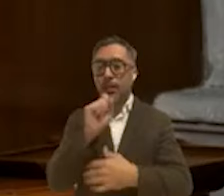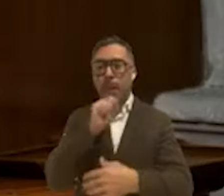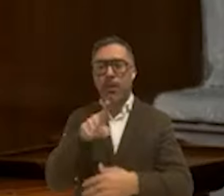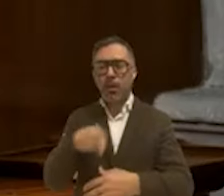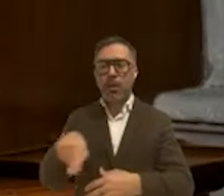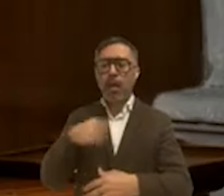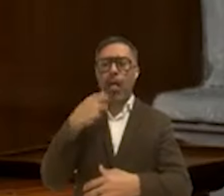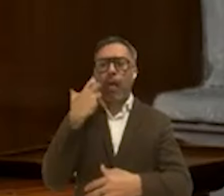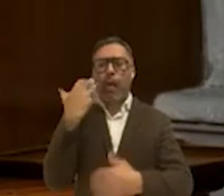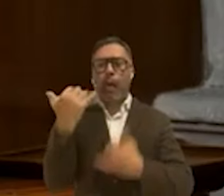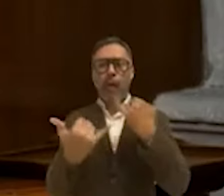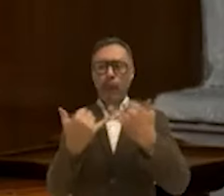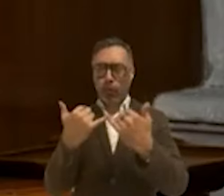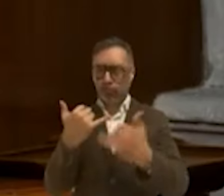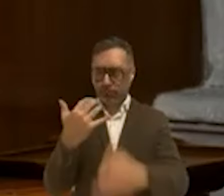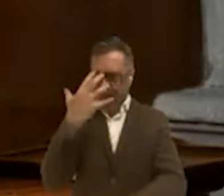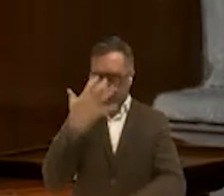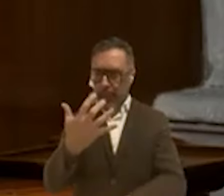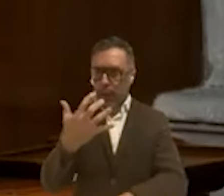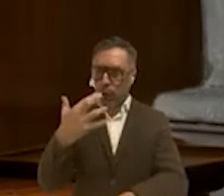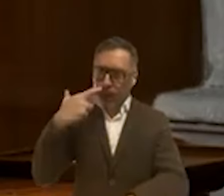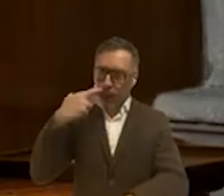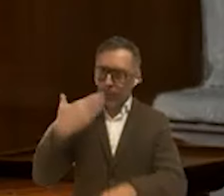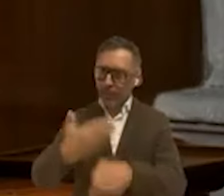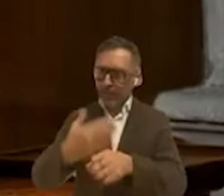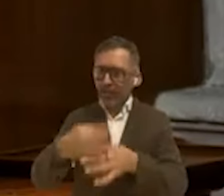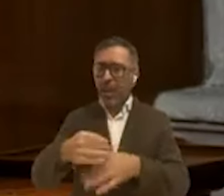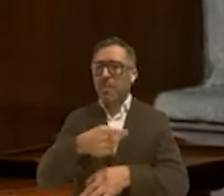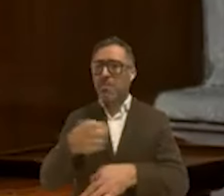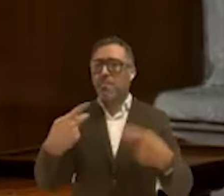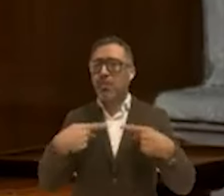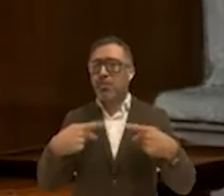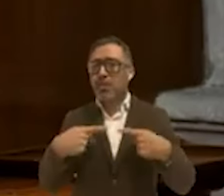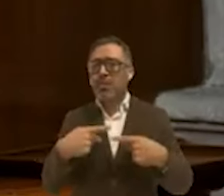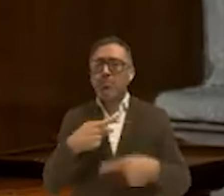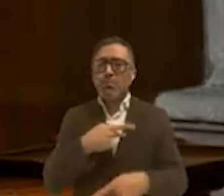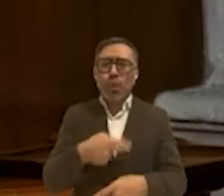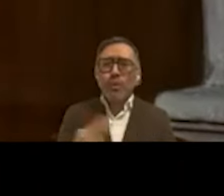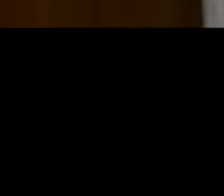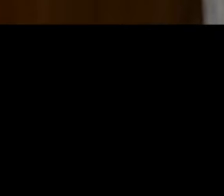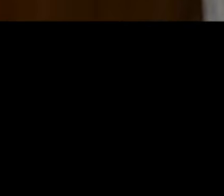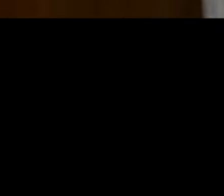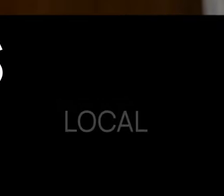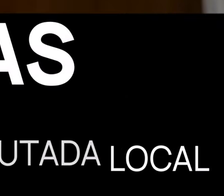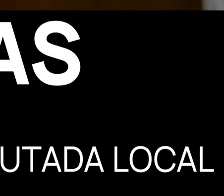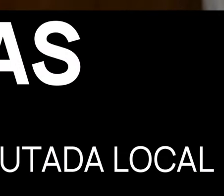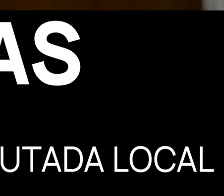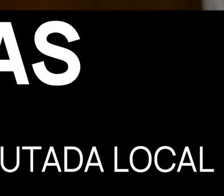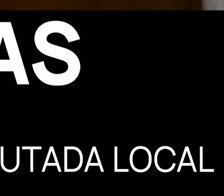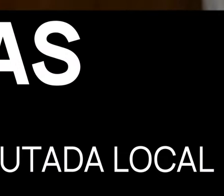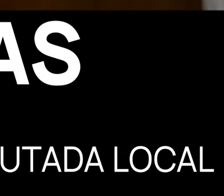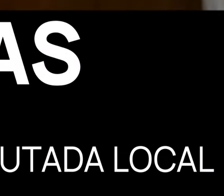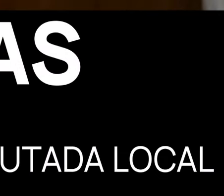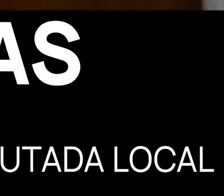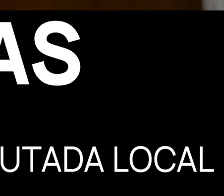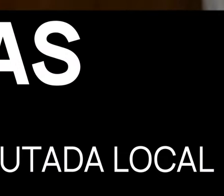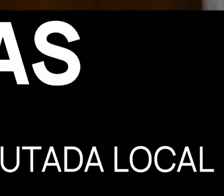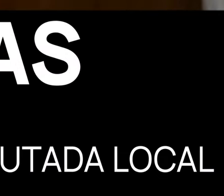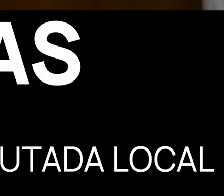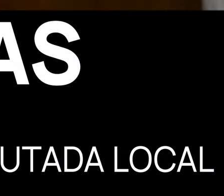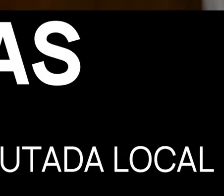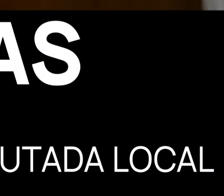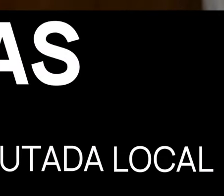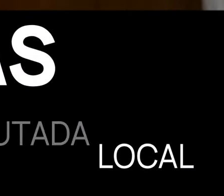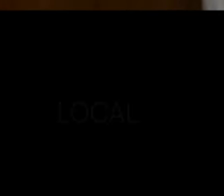sin lucrar con las necesidades de la gente, porque de pronto tenemos de